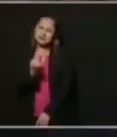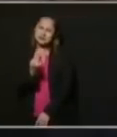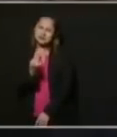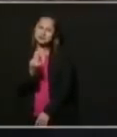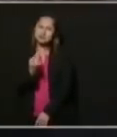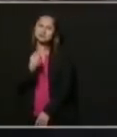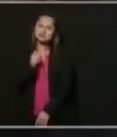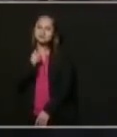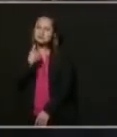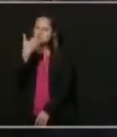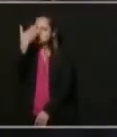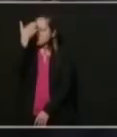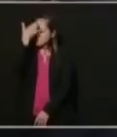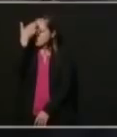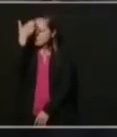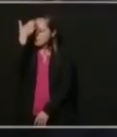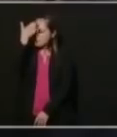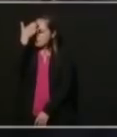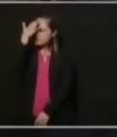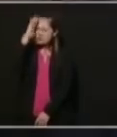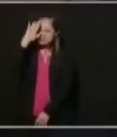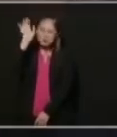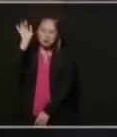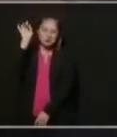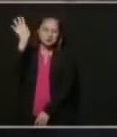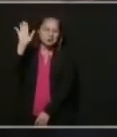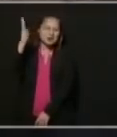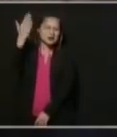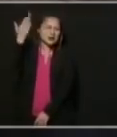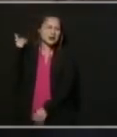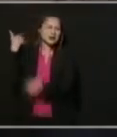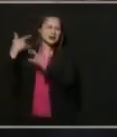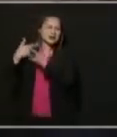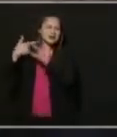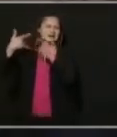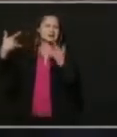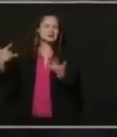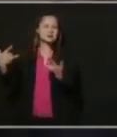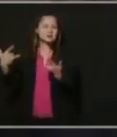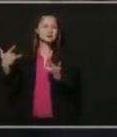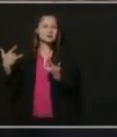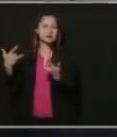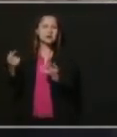cuando gobernantes revolucionarios se